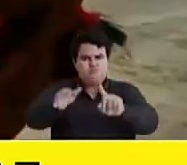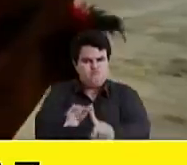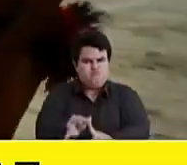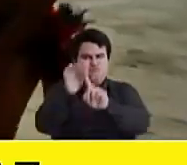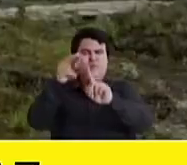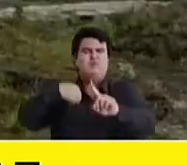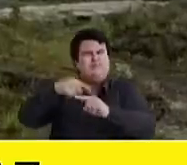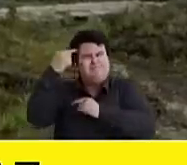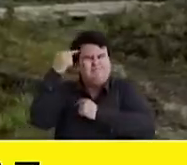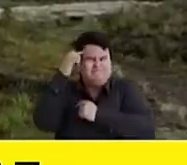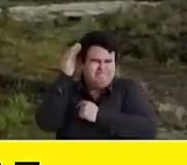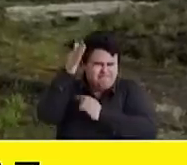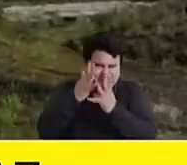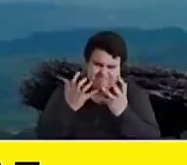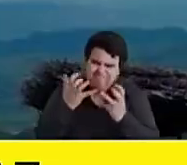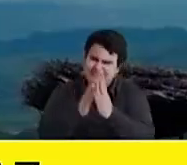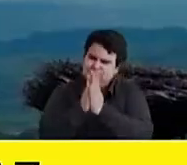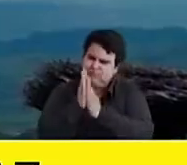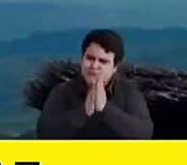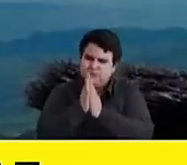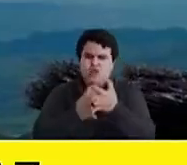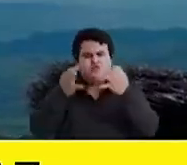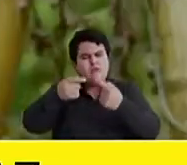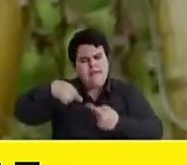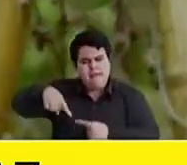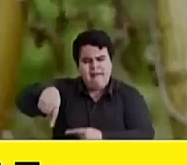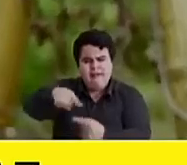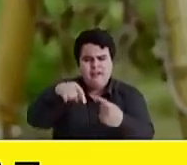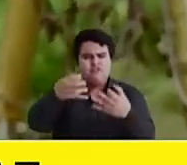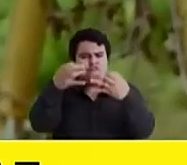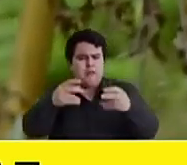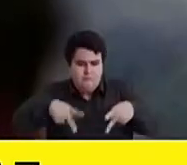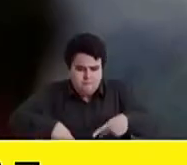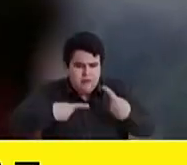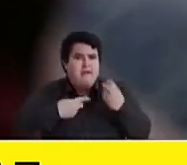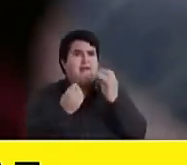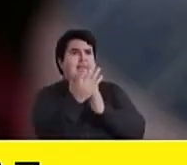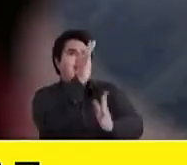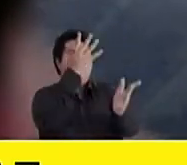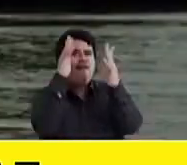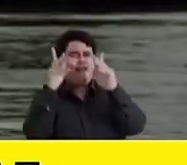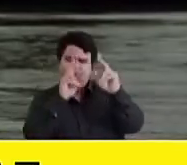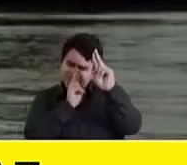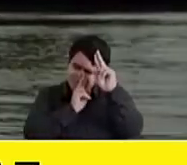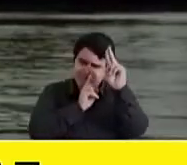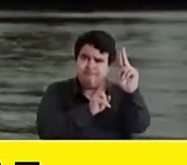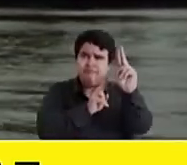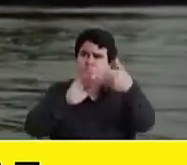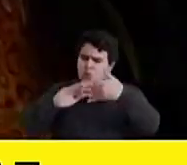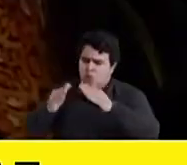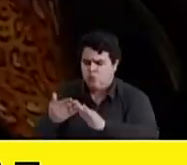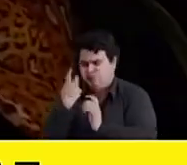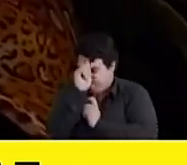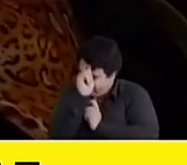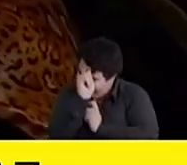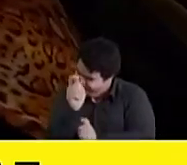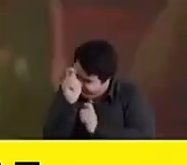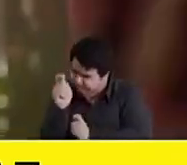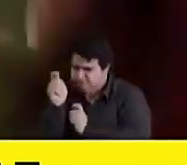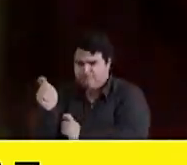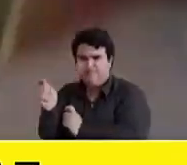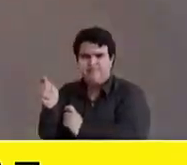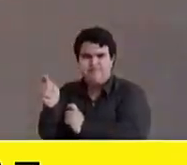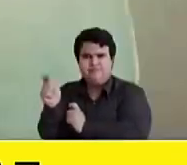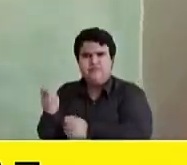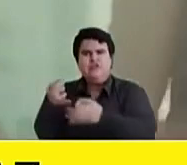que tenemos puntualmente, que hemos llamado territorios turísticos de paz, es una manera como